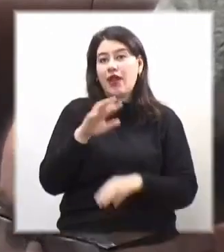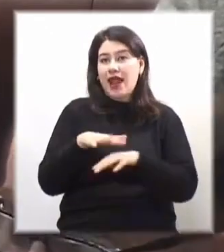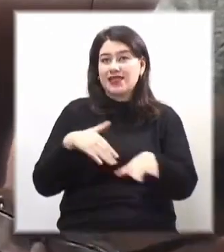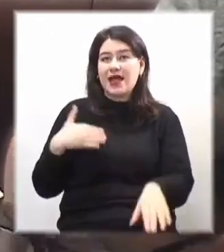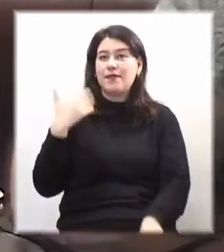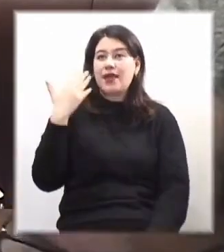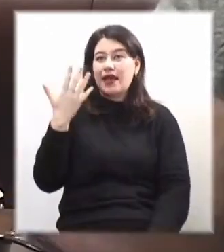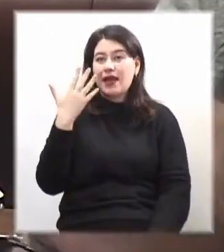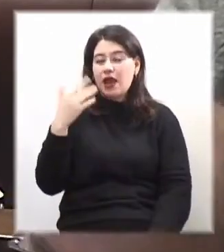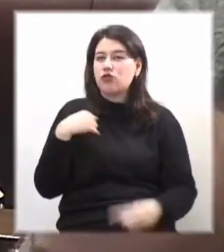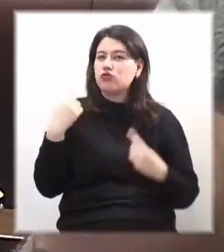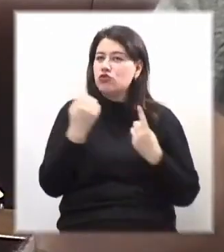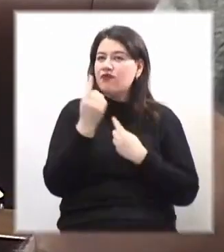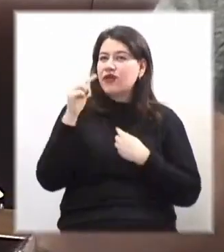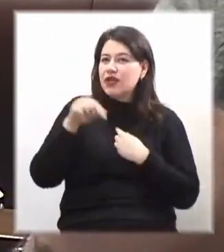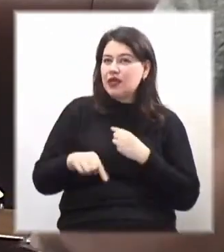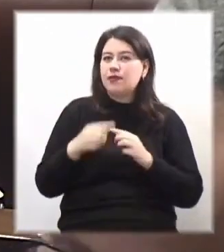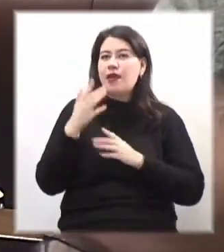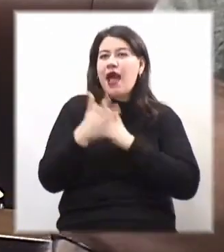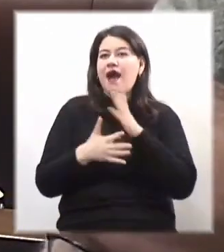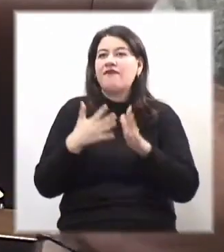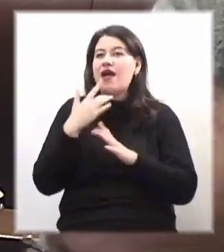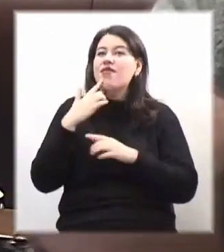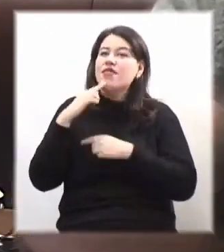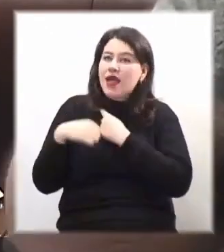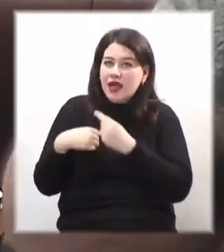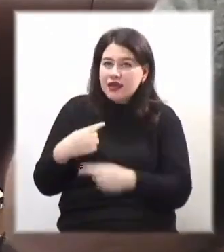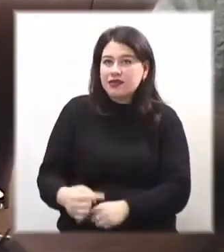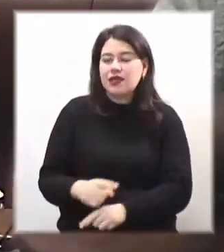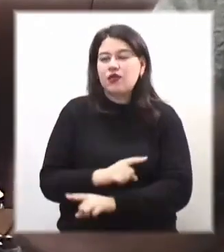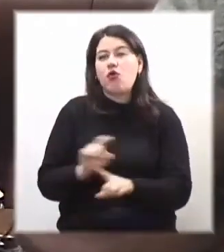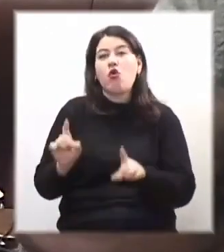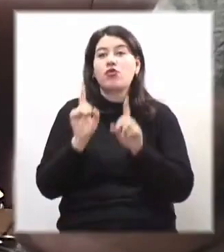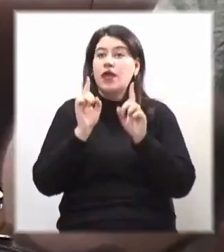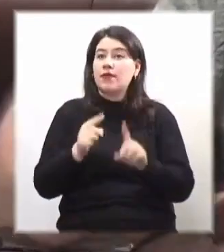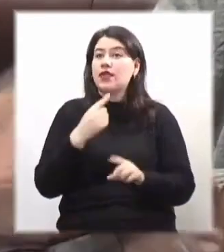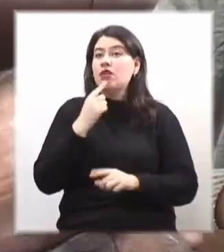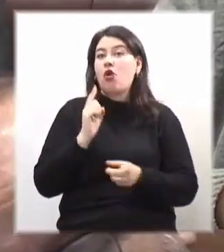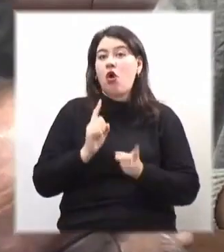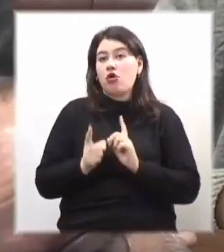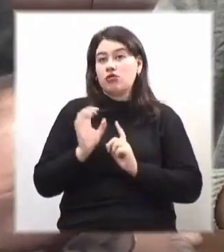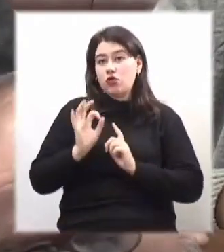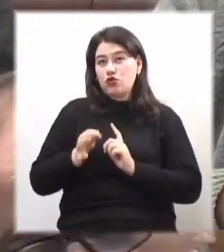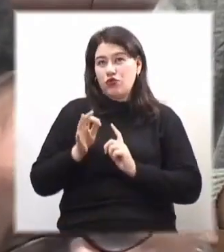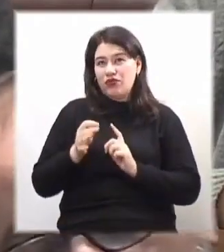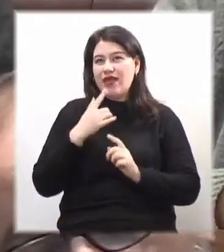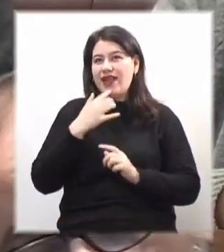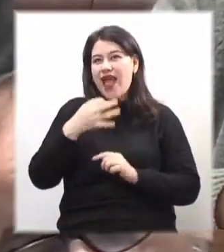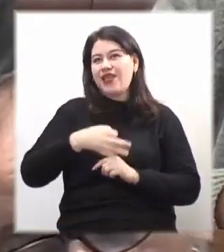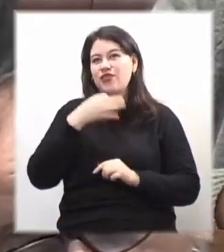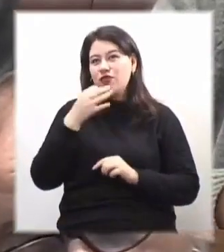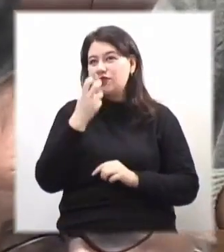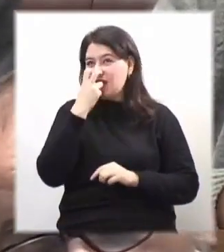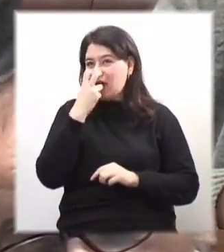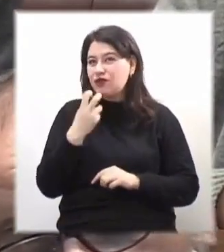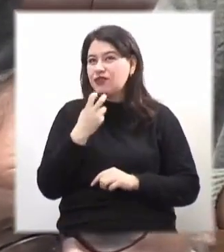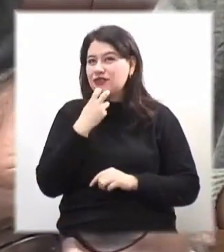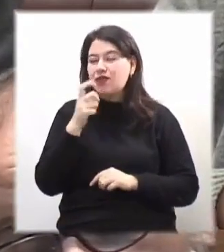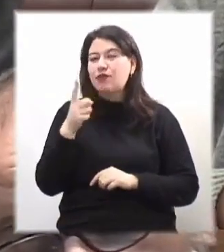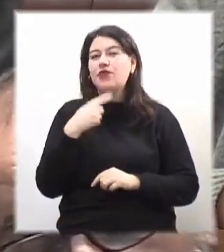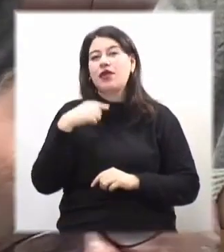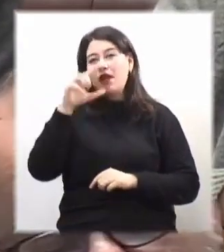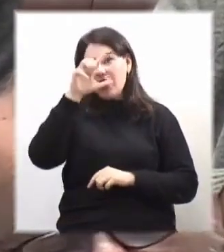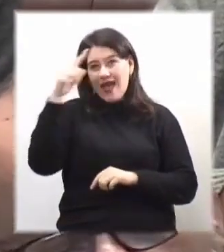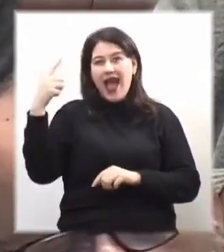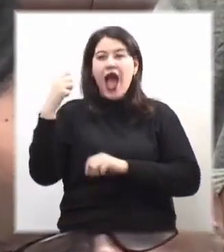no venimos aquí para hablar de herencias esto lo había dicho también el óxido de octubre en el acto de San José cuando el presidente de la calle Pou